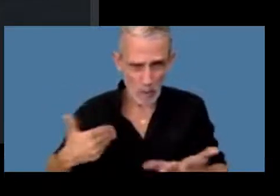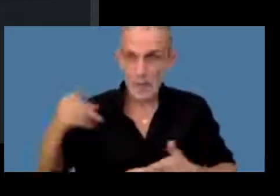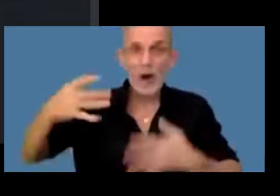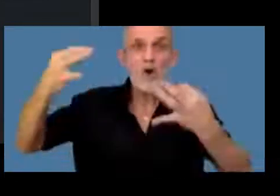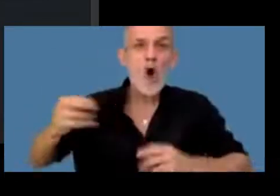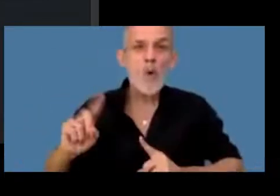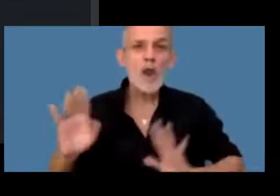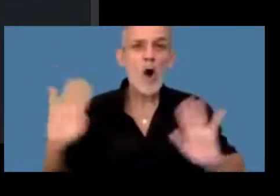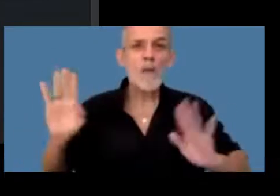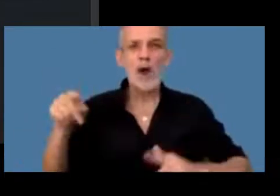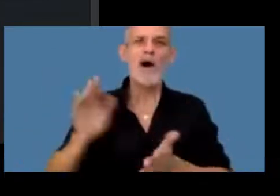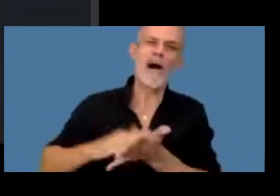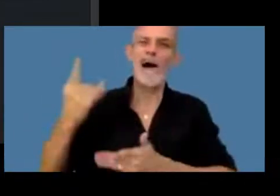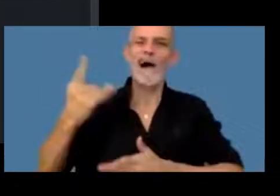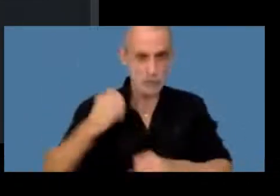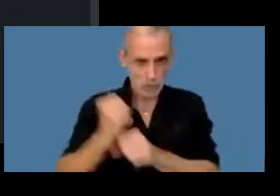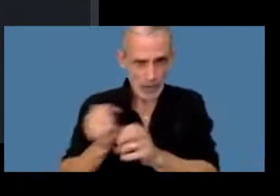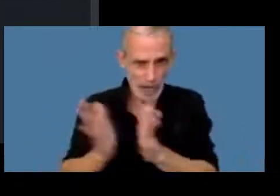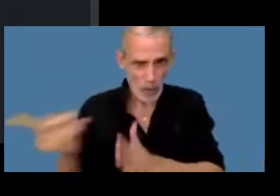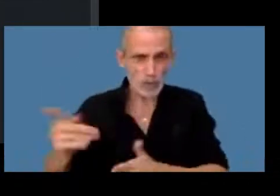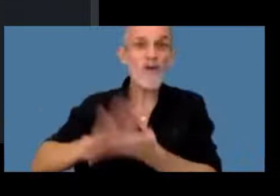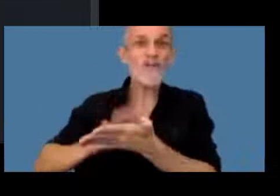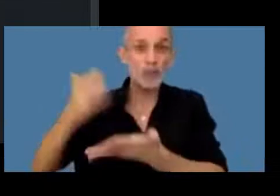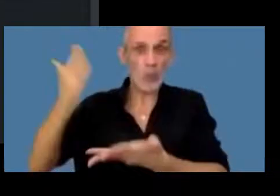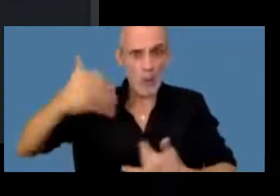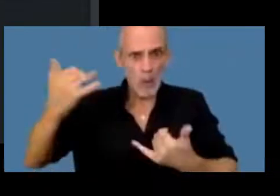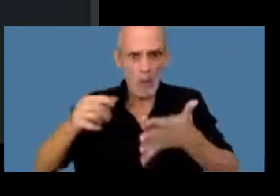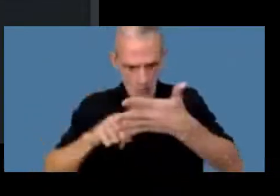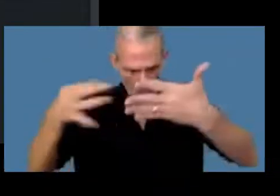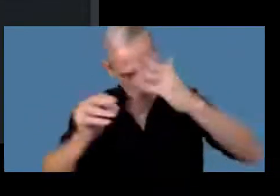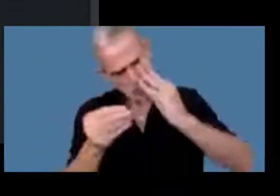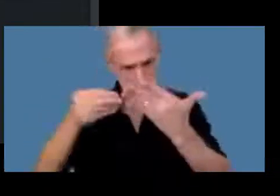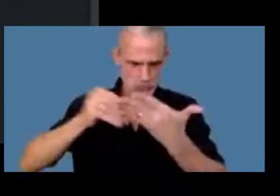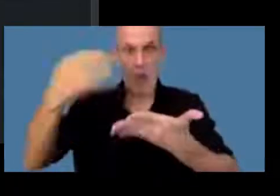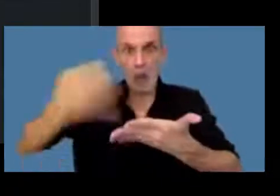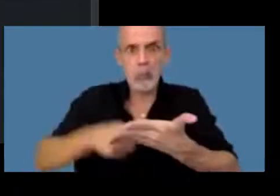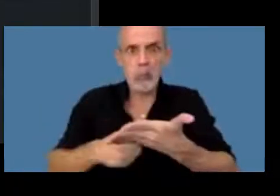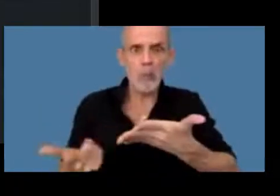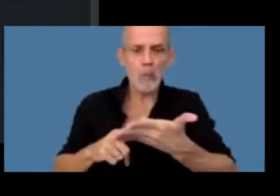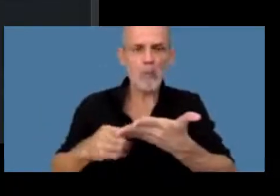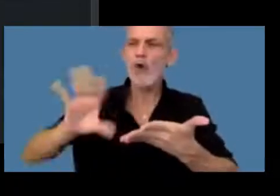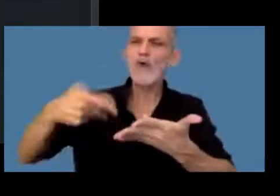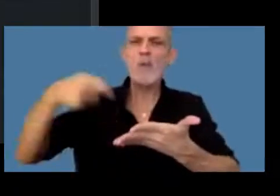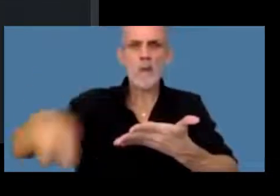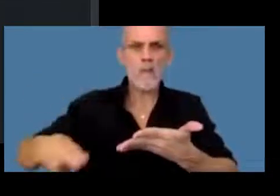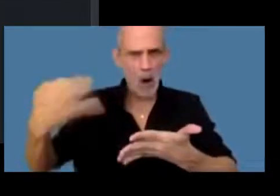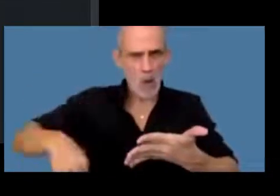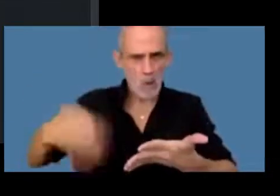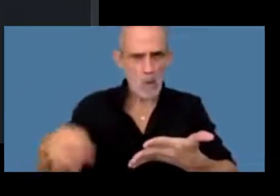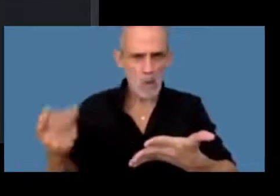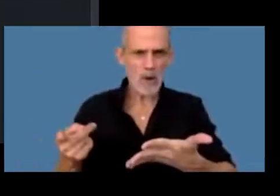yo trabajé con él, la factura en ese momento estaba bien, hice las retenciones, usé los medios de pago que también hay que haber usado, etcétera,